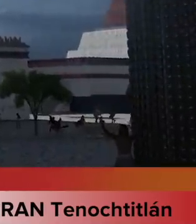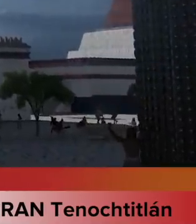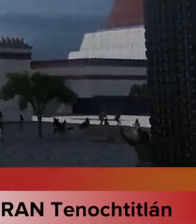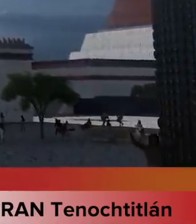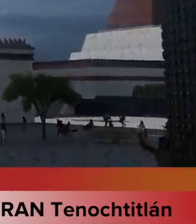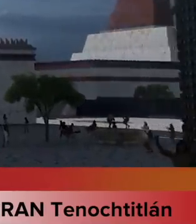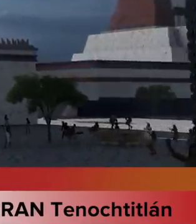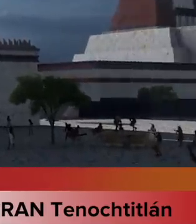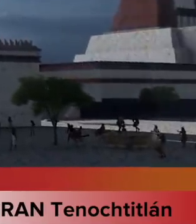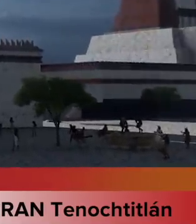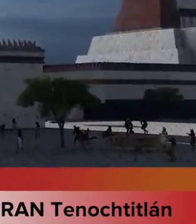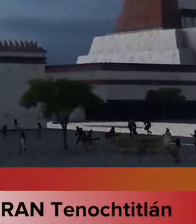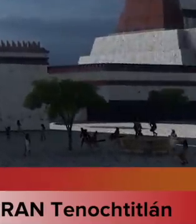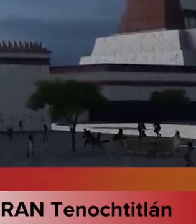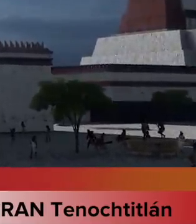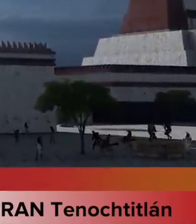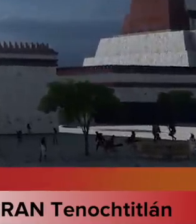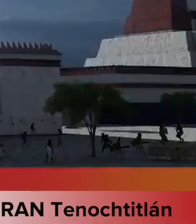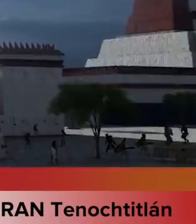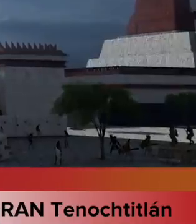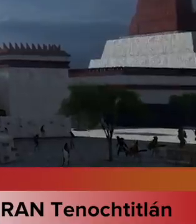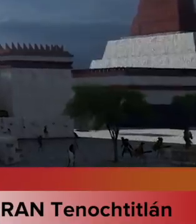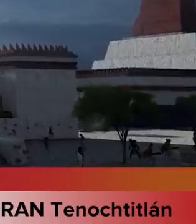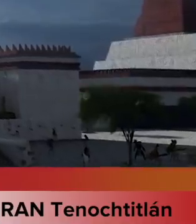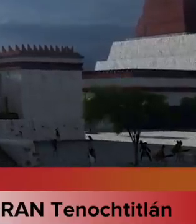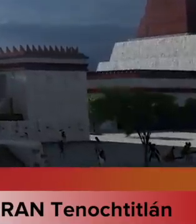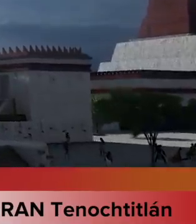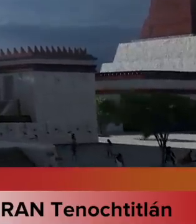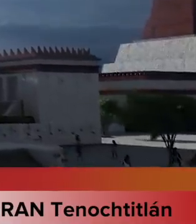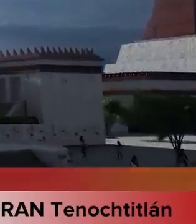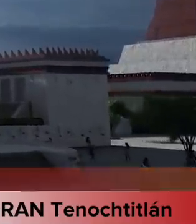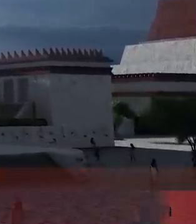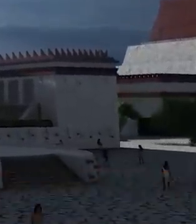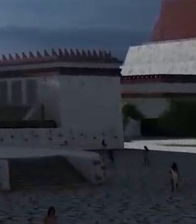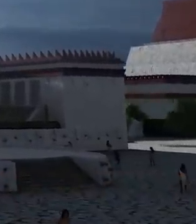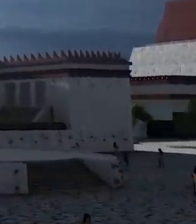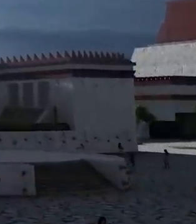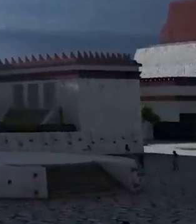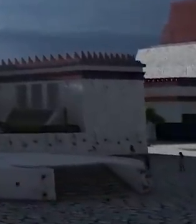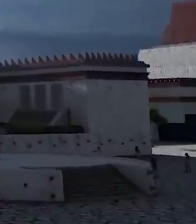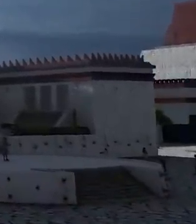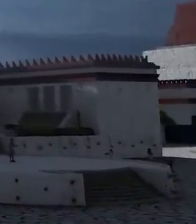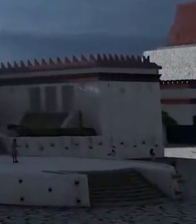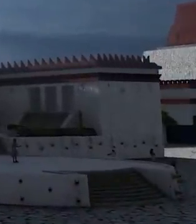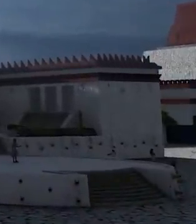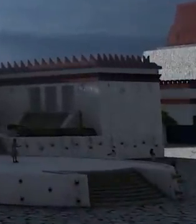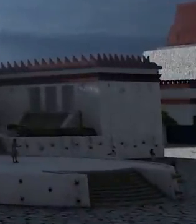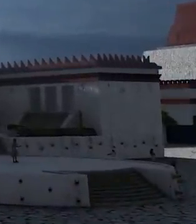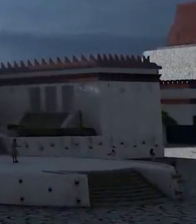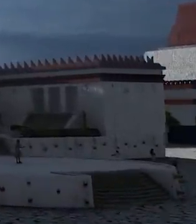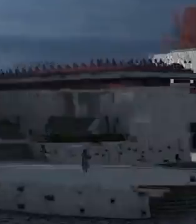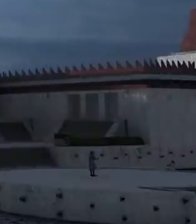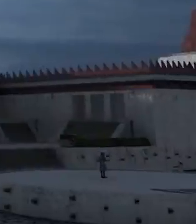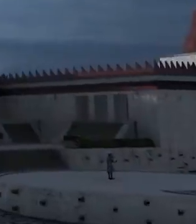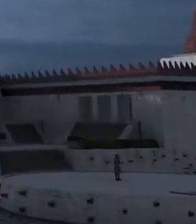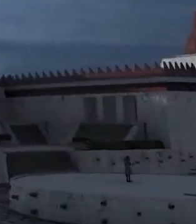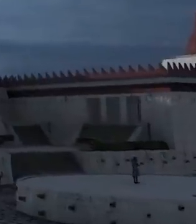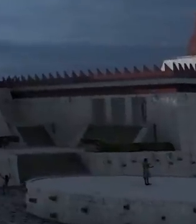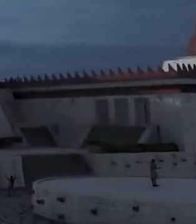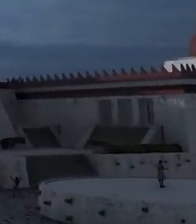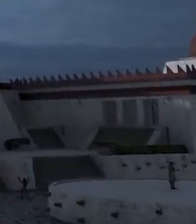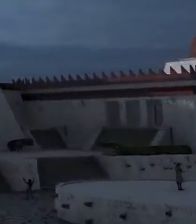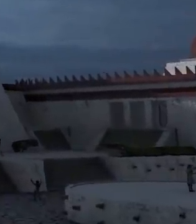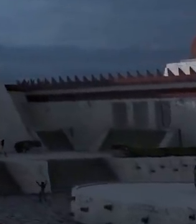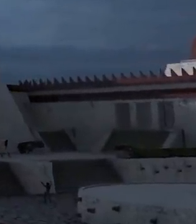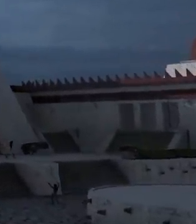la riqueza de los vencedores, que habitaban en los palacios cerca a